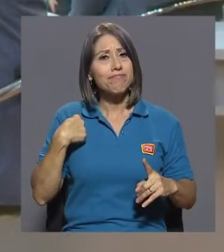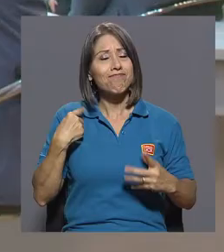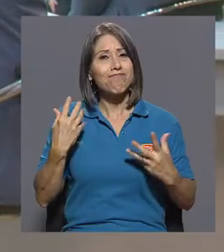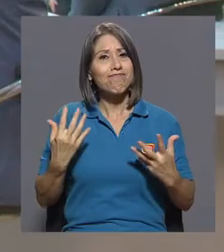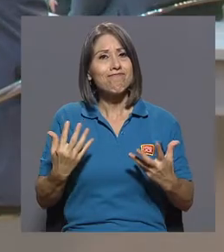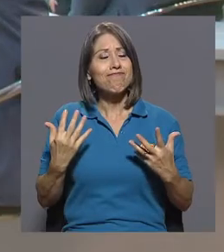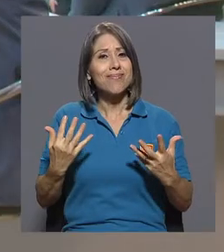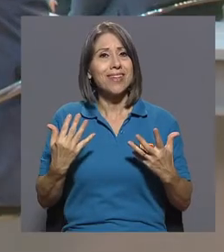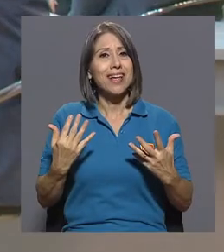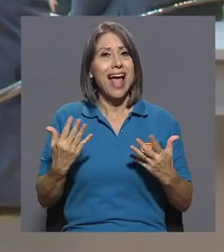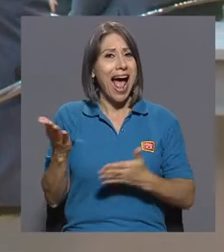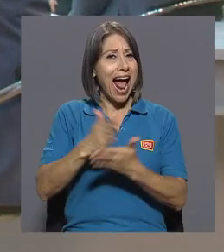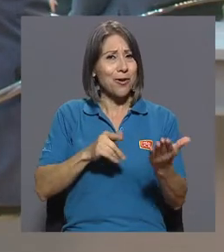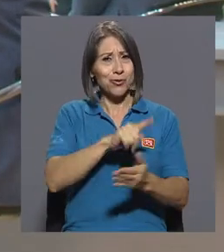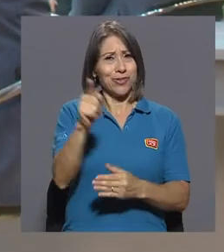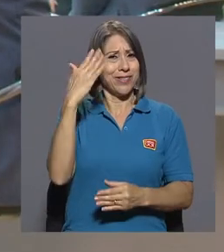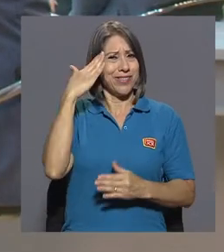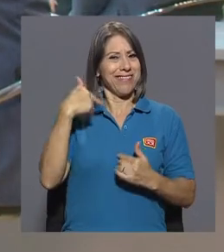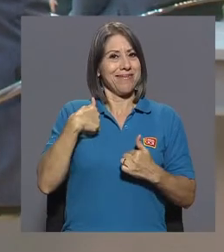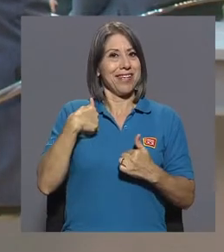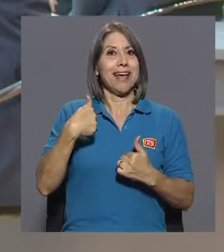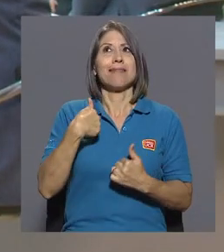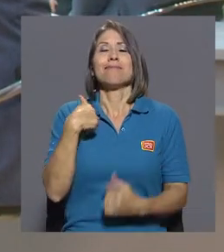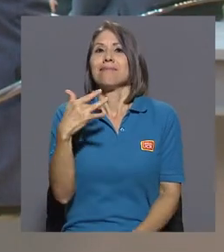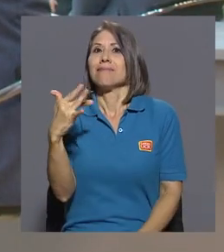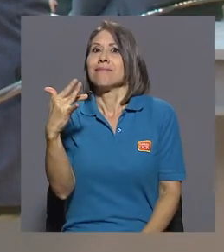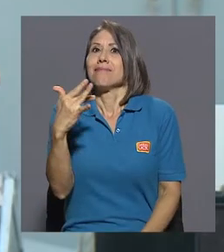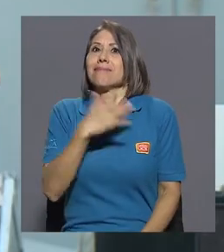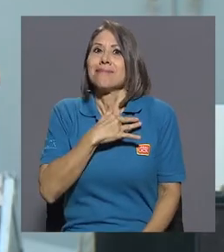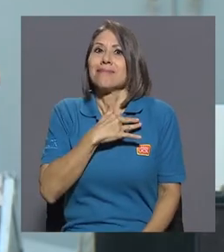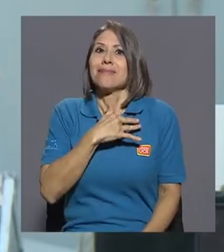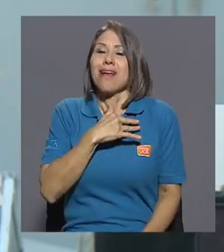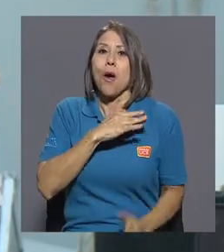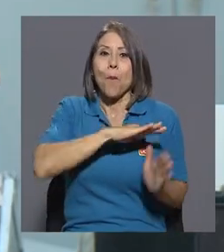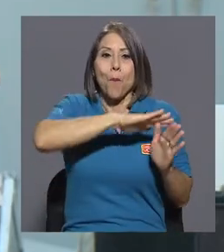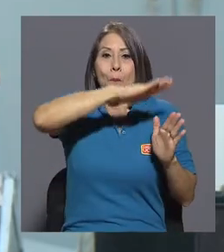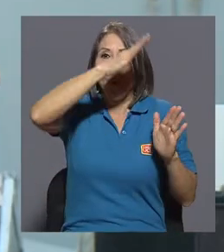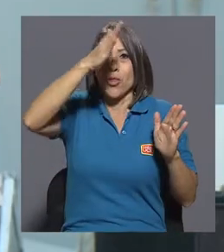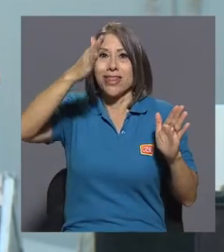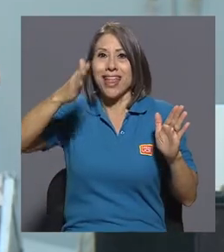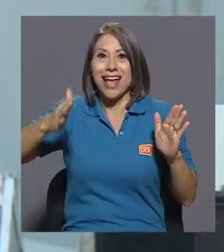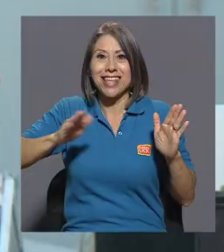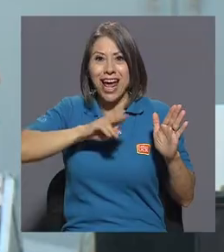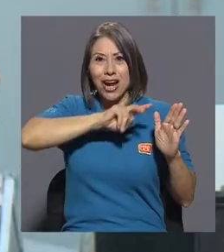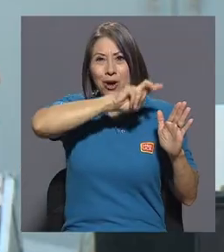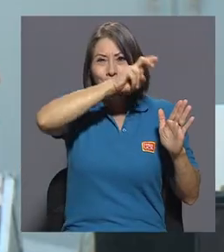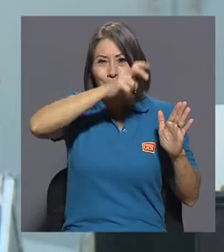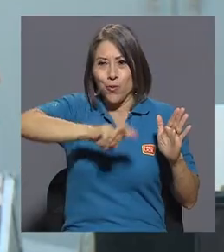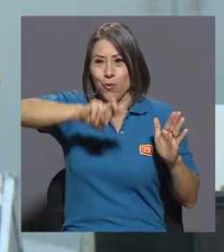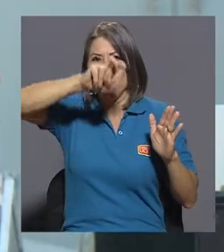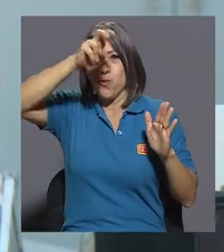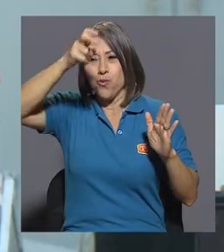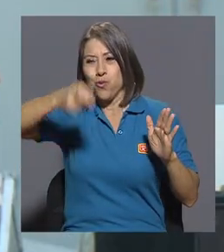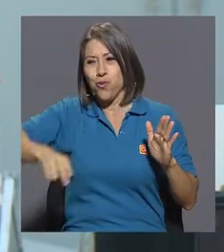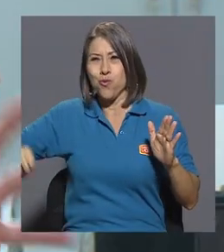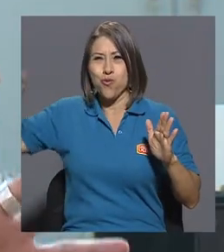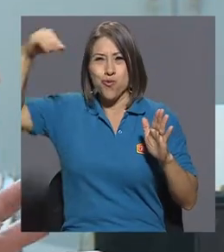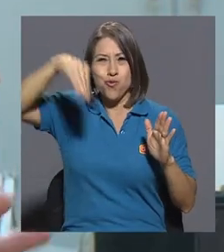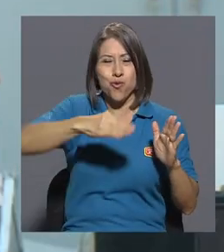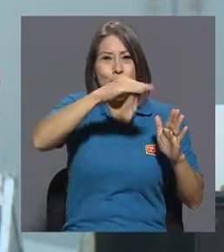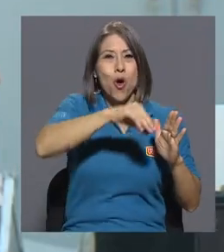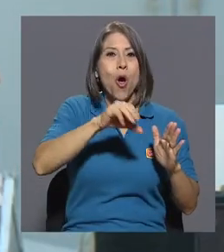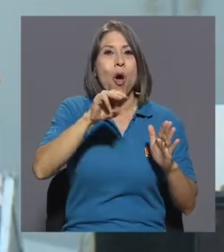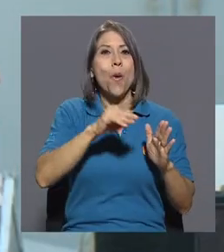me conocen, soy fanático de las montañas rusas, obsesionado con las montañas rusas. Para mí unas vacaciones perfectas es ir a